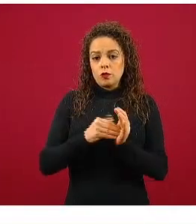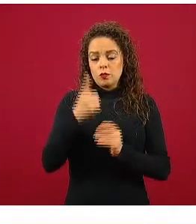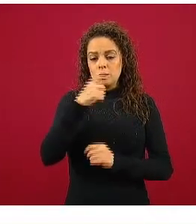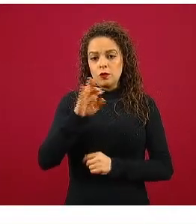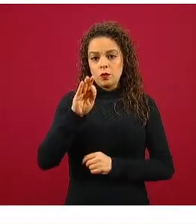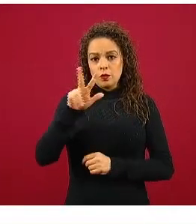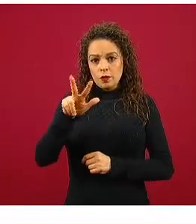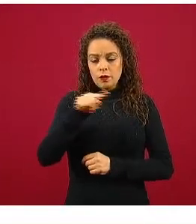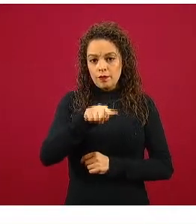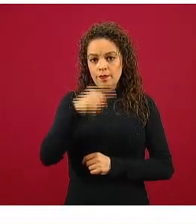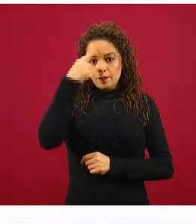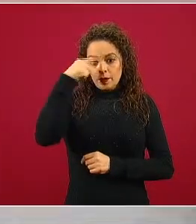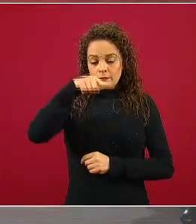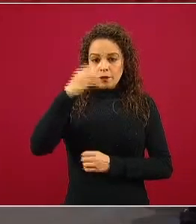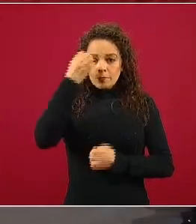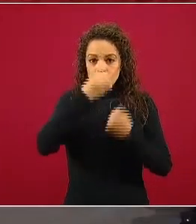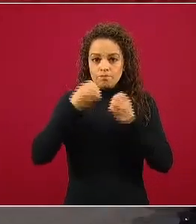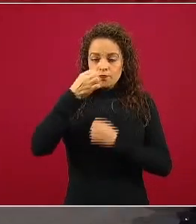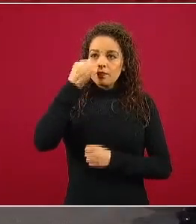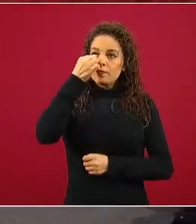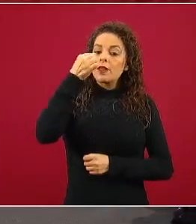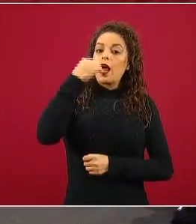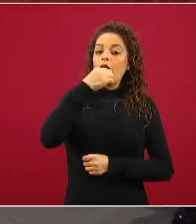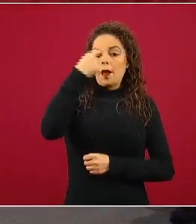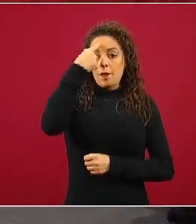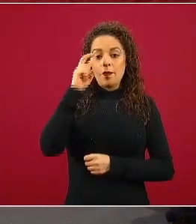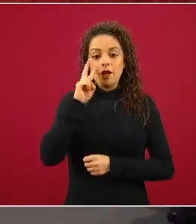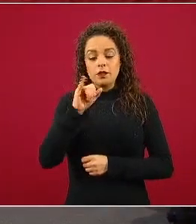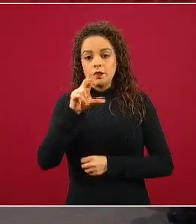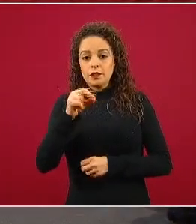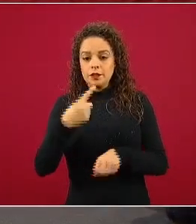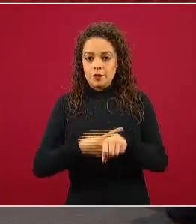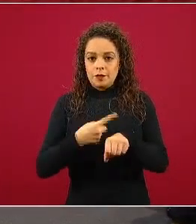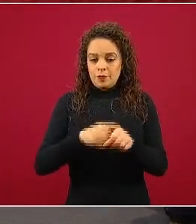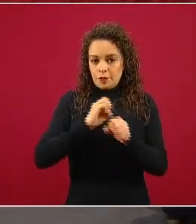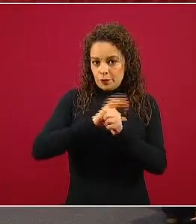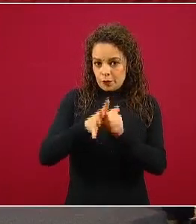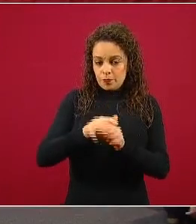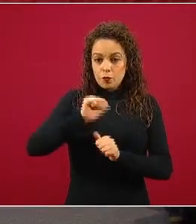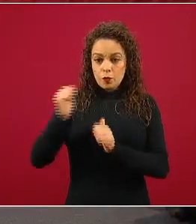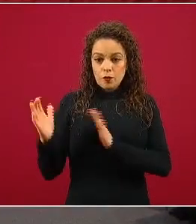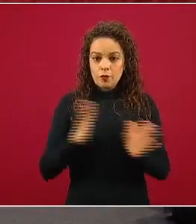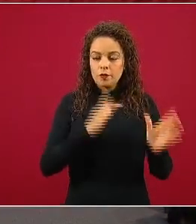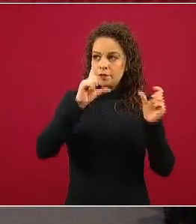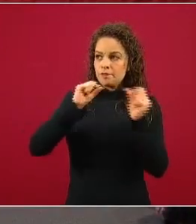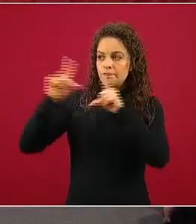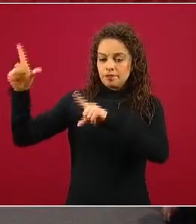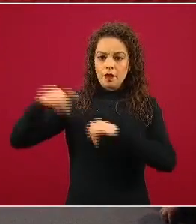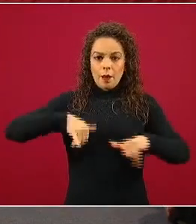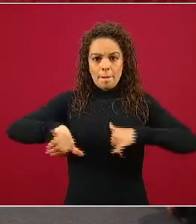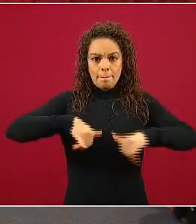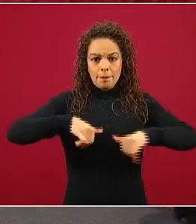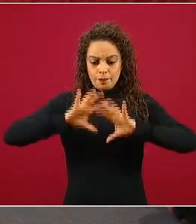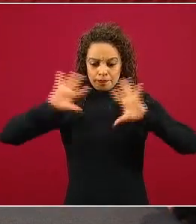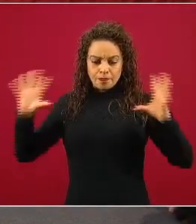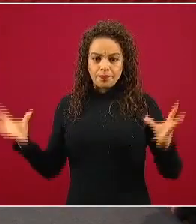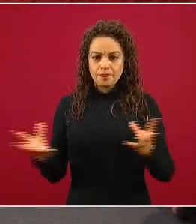acceso al estudio de esta enfermedad. Veamos rápidamente en la siguiente diapositiva nuestra carga acumulada,